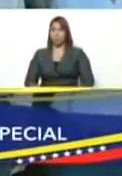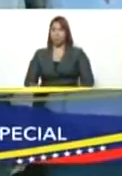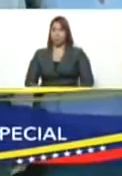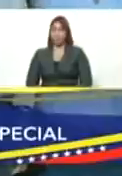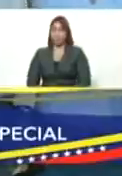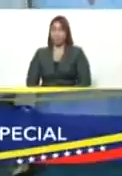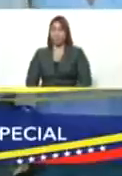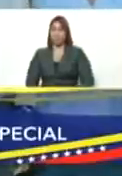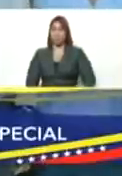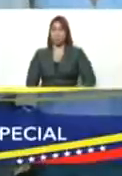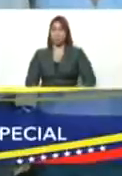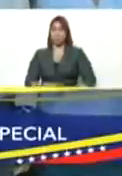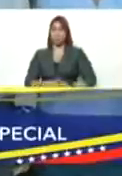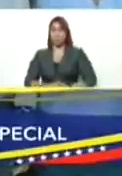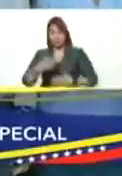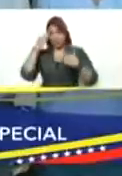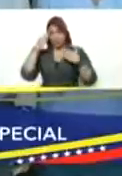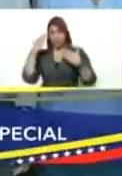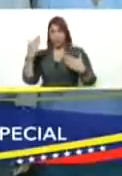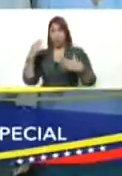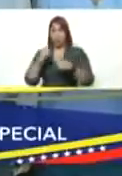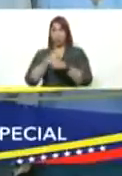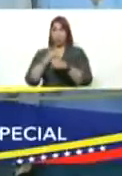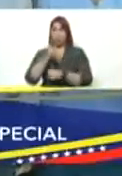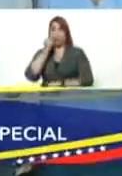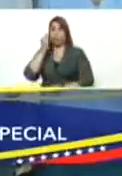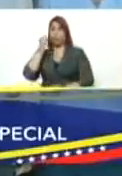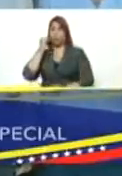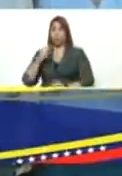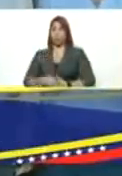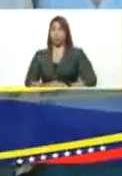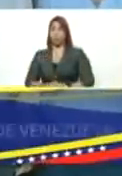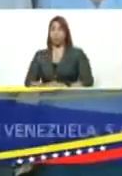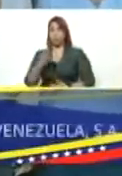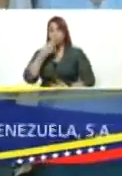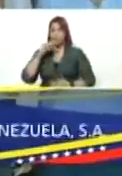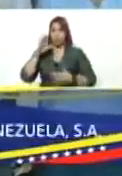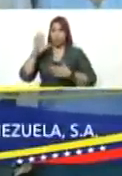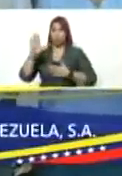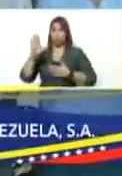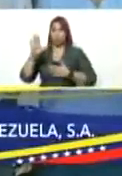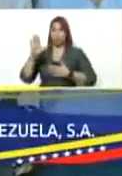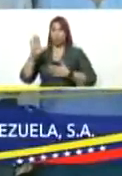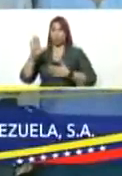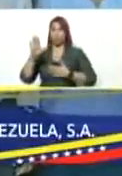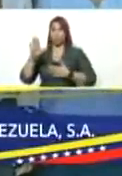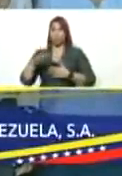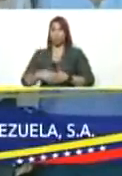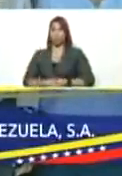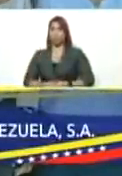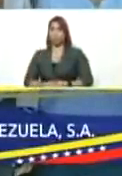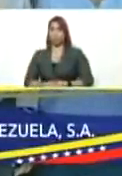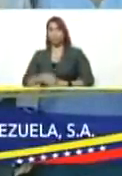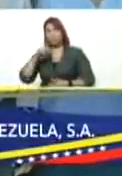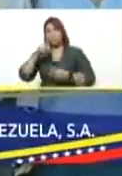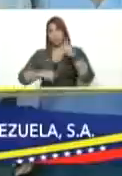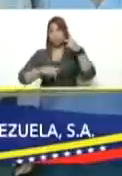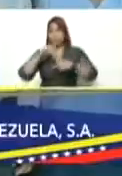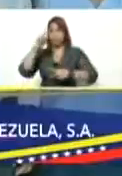reciba un cordial saludo a la clase obrera comprometida en el productivo